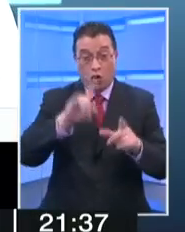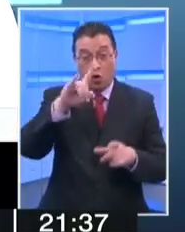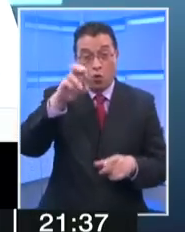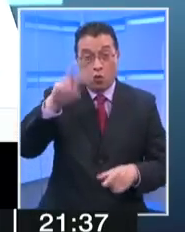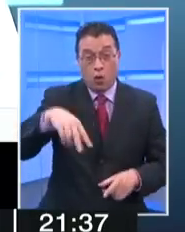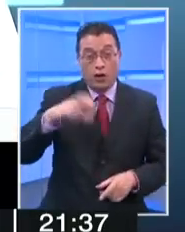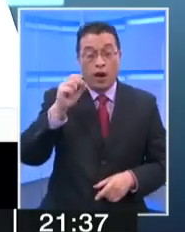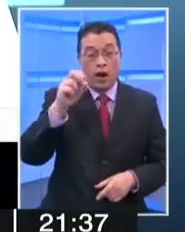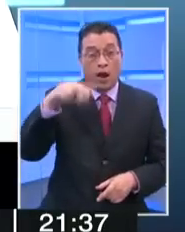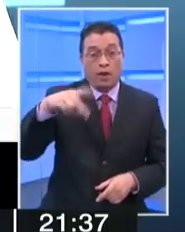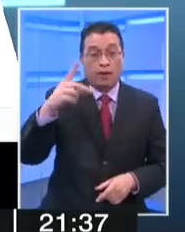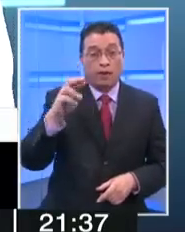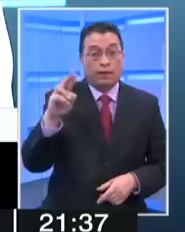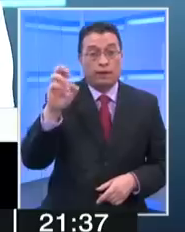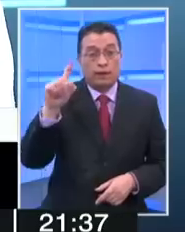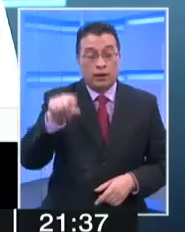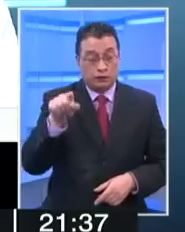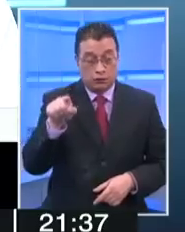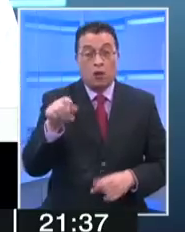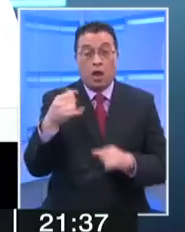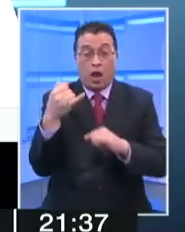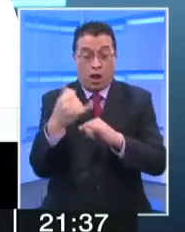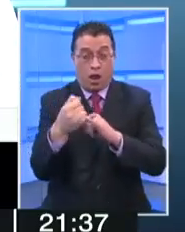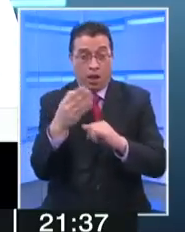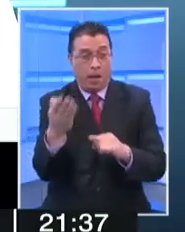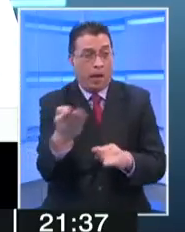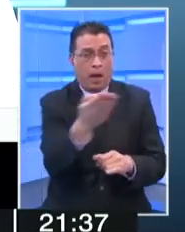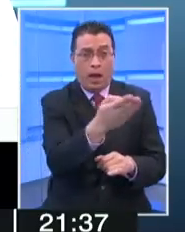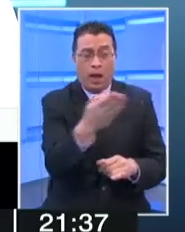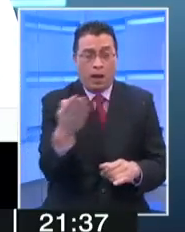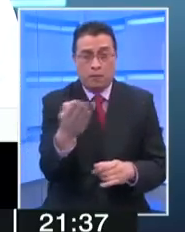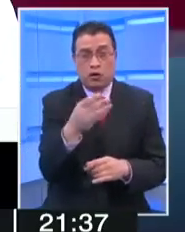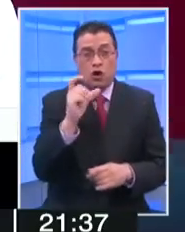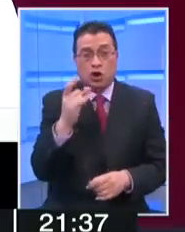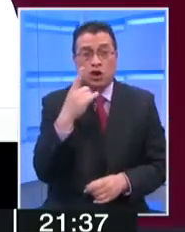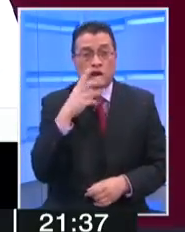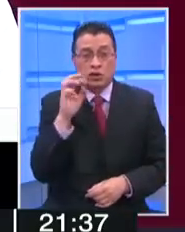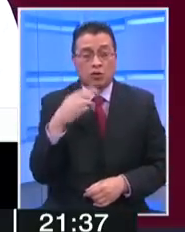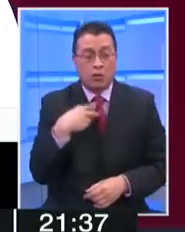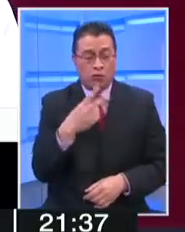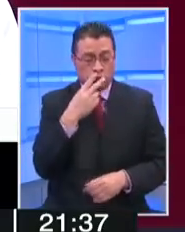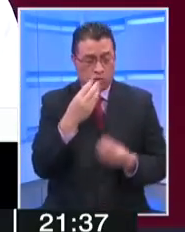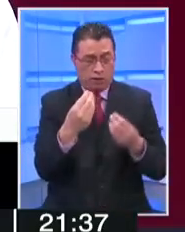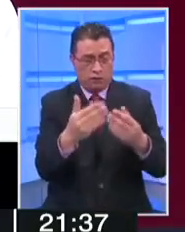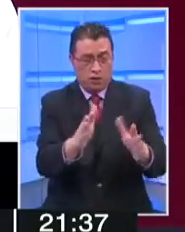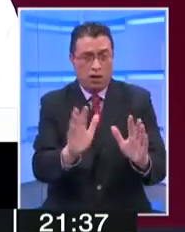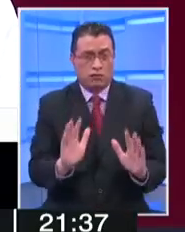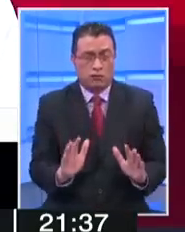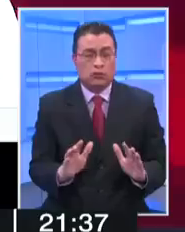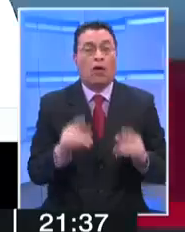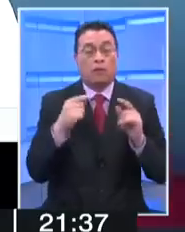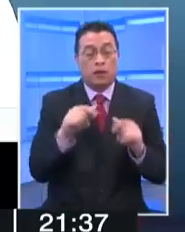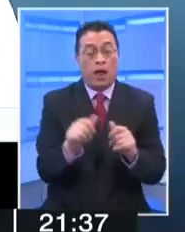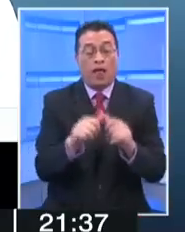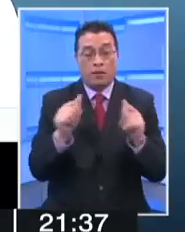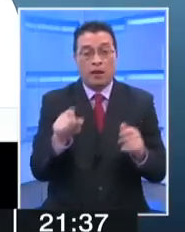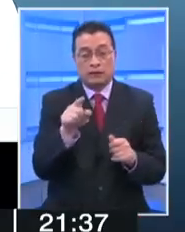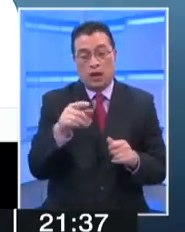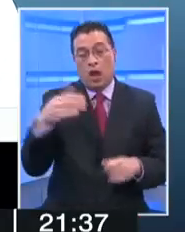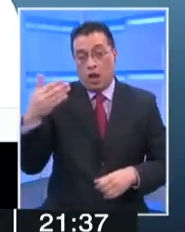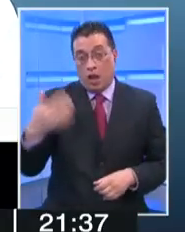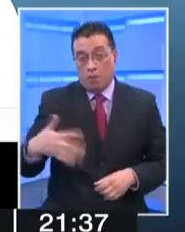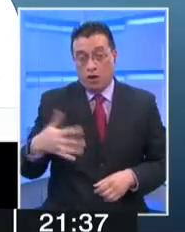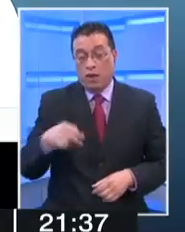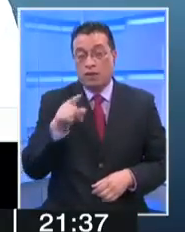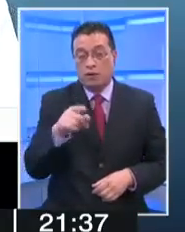un es yo creo un amigo de de Alejandro creo que también además y esto es importante yo creo que